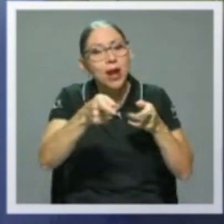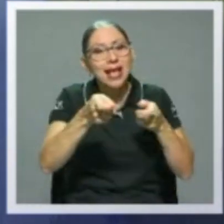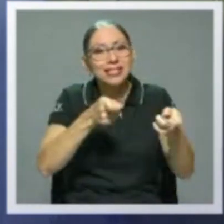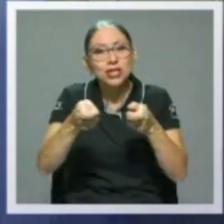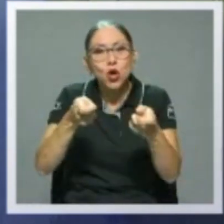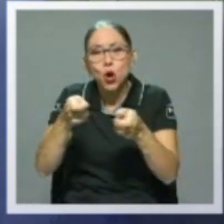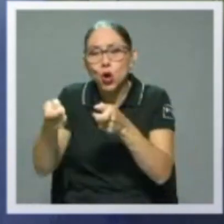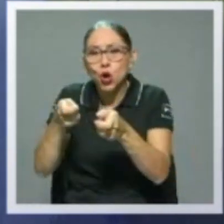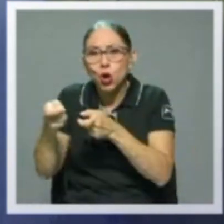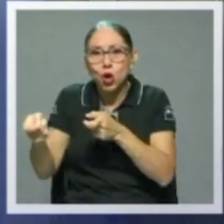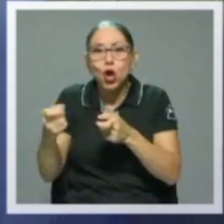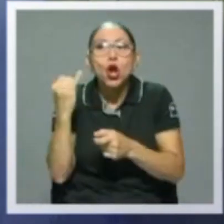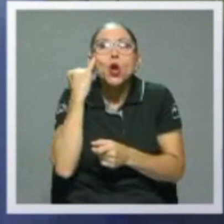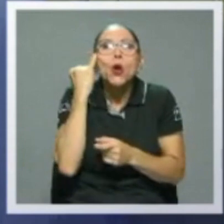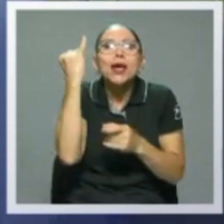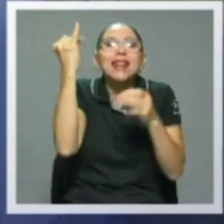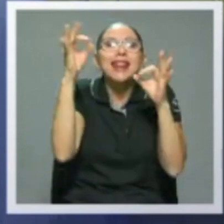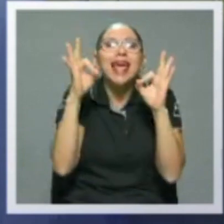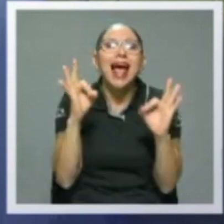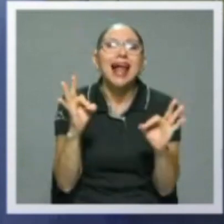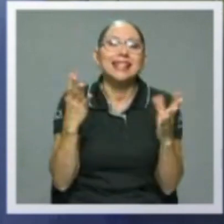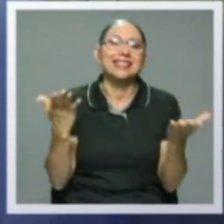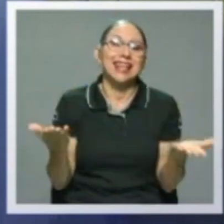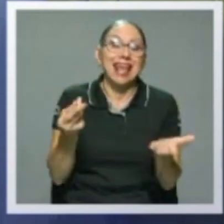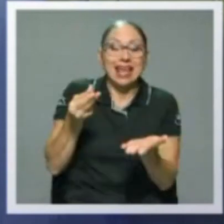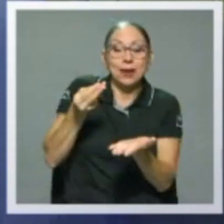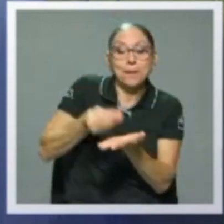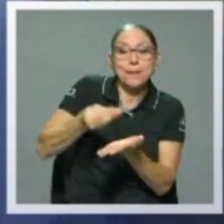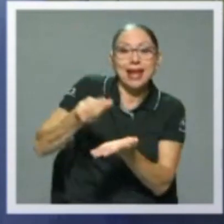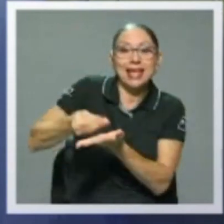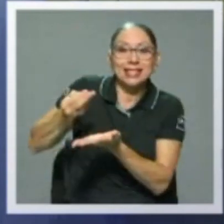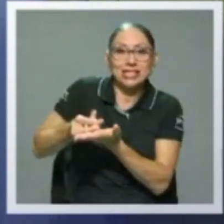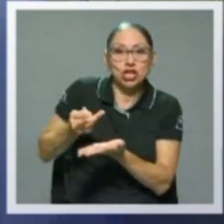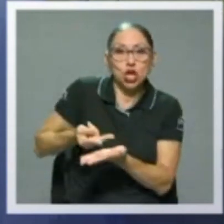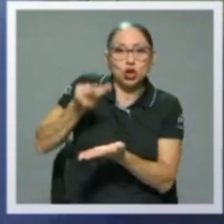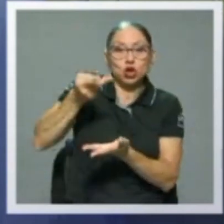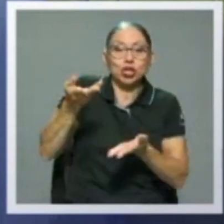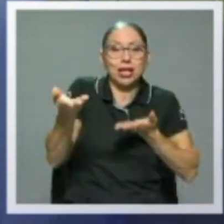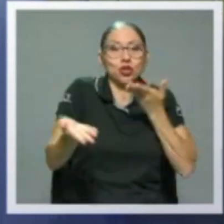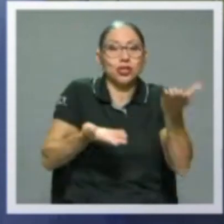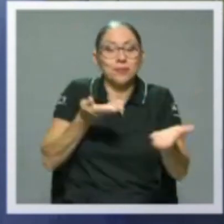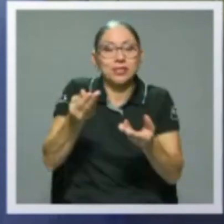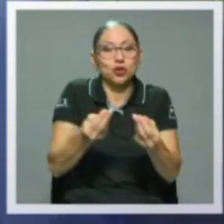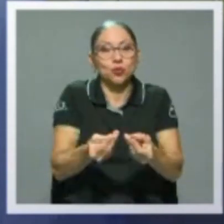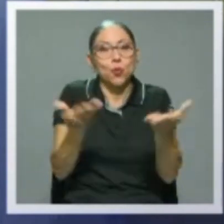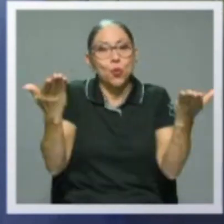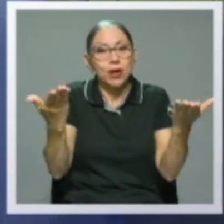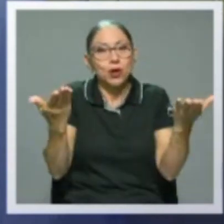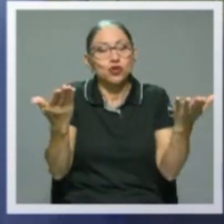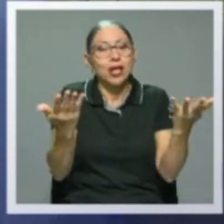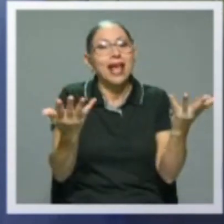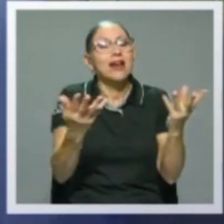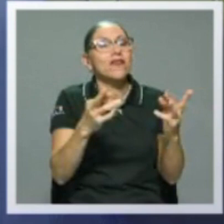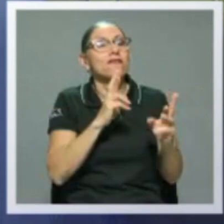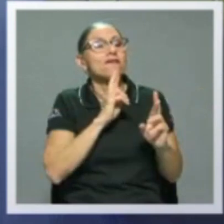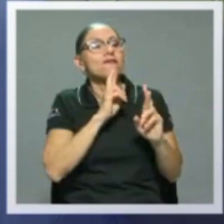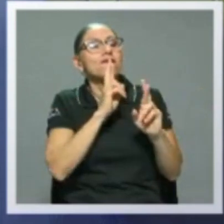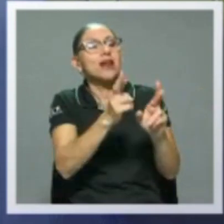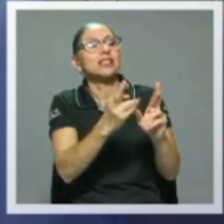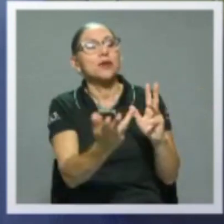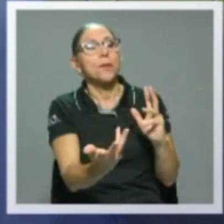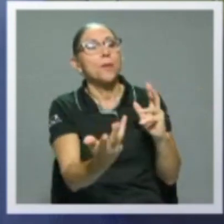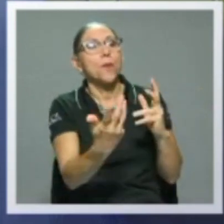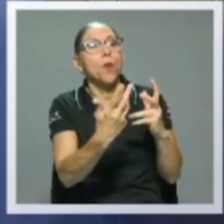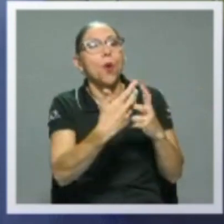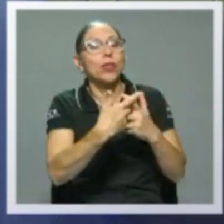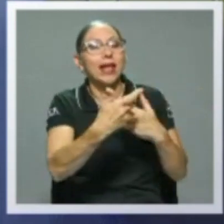que se establezcan de los servicios públicos respondan a lo que sería el precio que determina el mercado